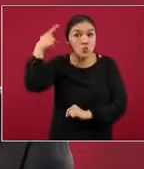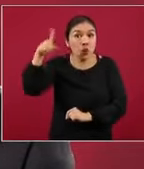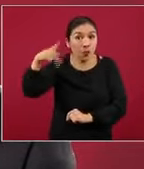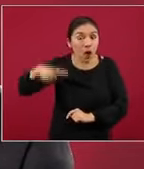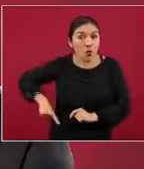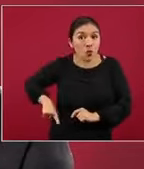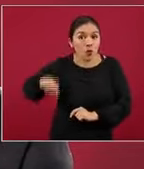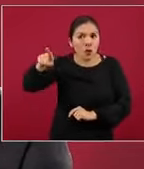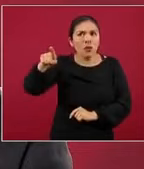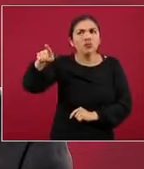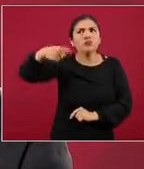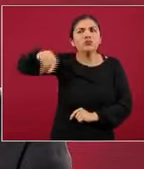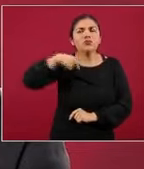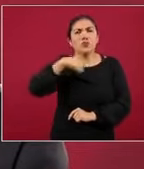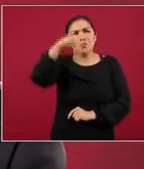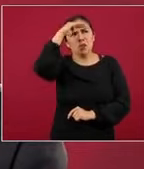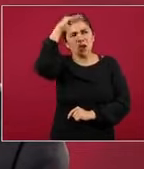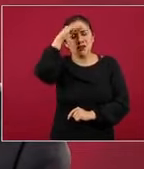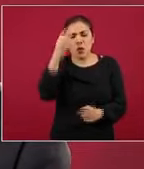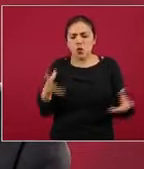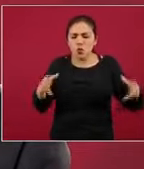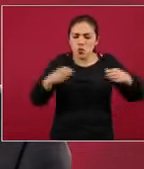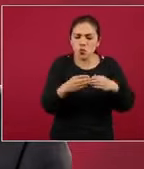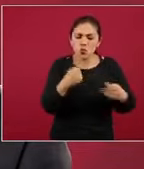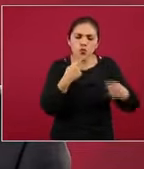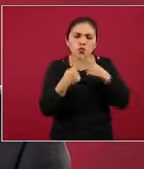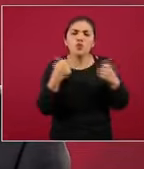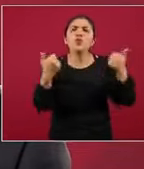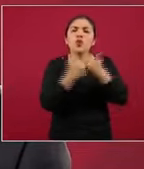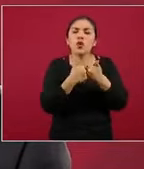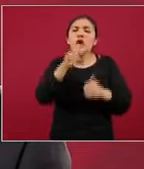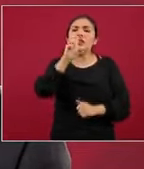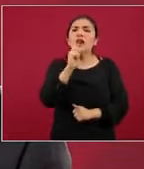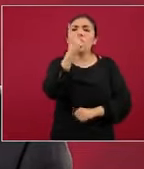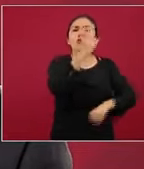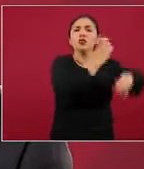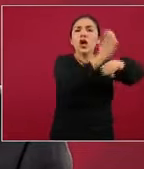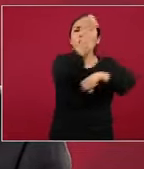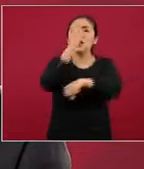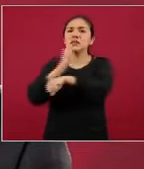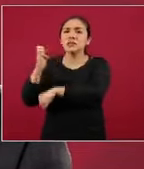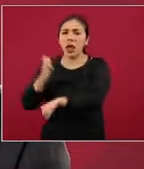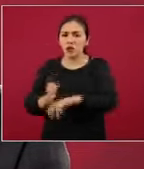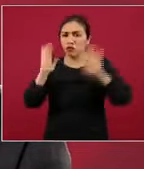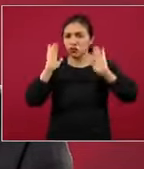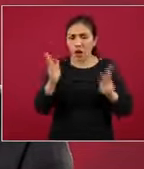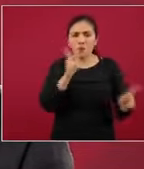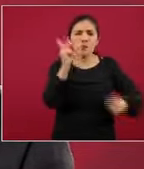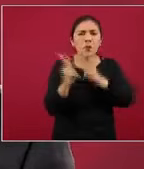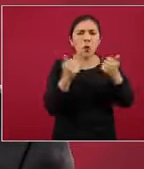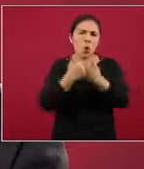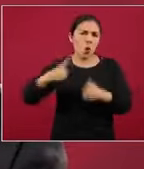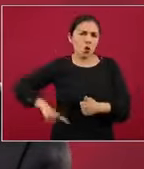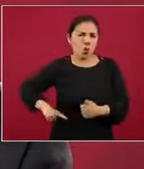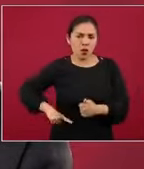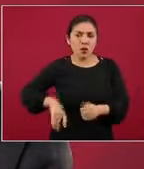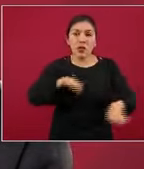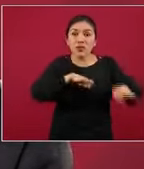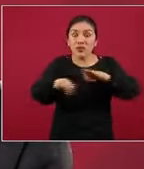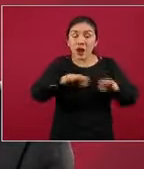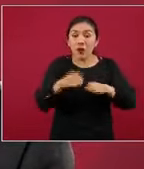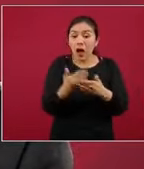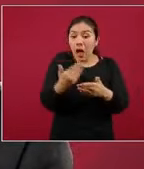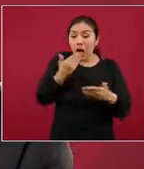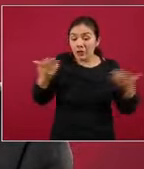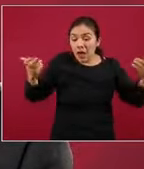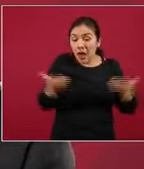de una reflexión que tuvimos de manera colegiada con las 32 entidades federativas, con sus gobiernos, y el trabajo que habíamos